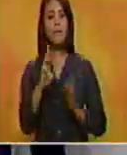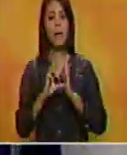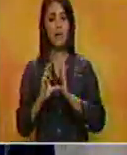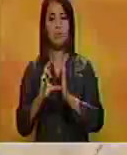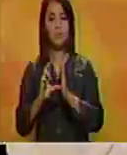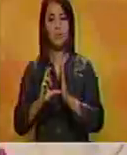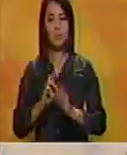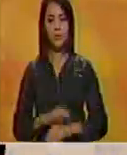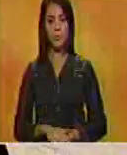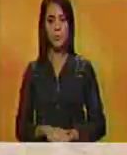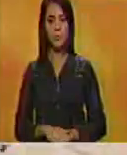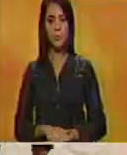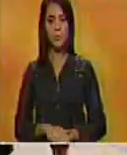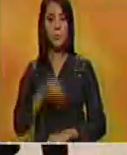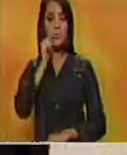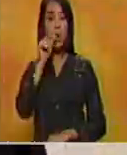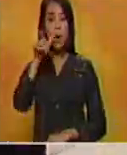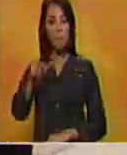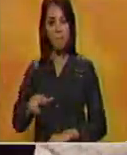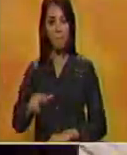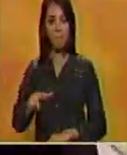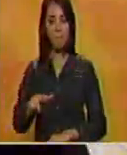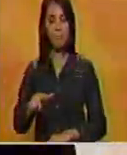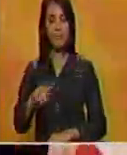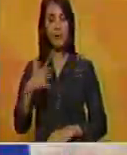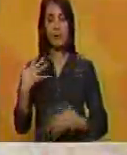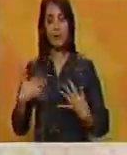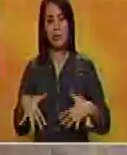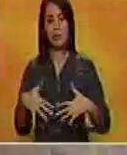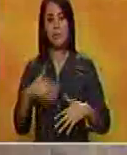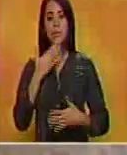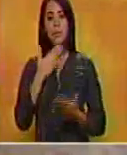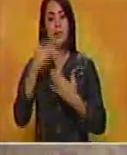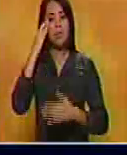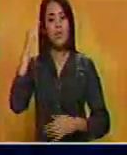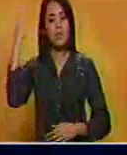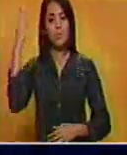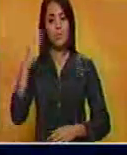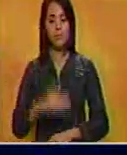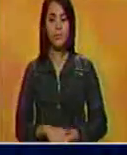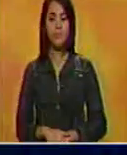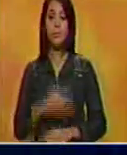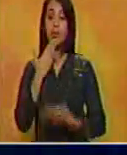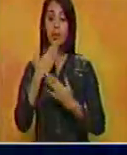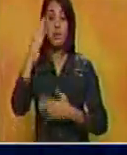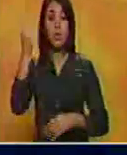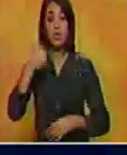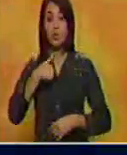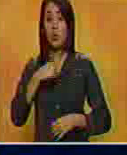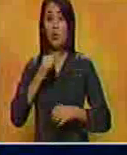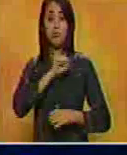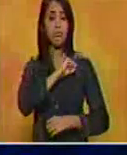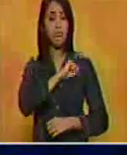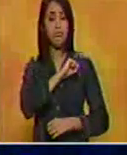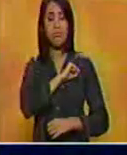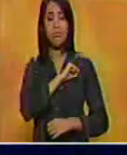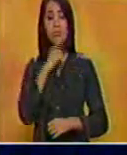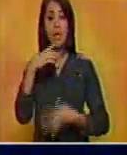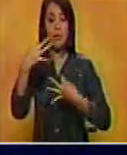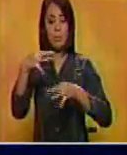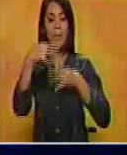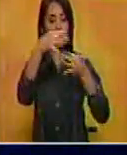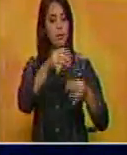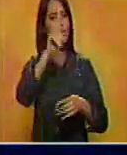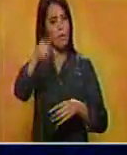refugio. Para Alfredo Rodríguez, ese fue su salvavidas. Gracias a Dios, sí, porque yo venía asustado. Lo bueno es que con este papel también